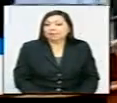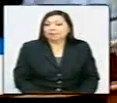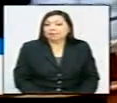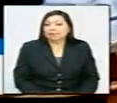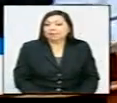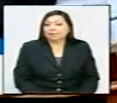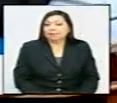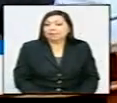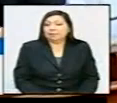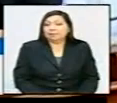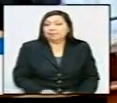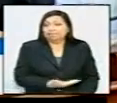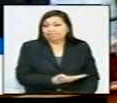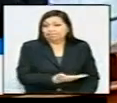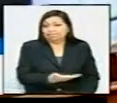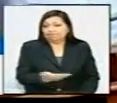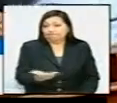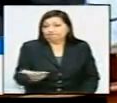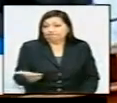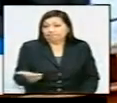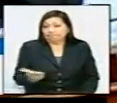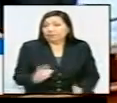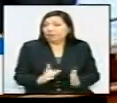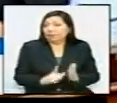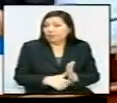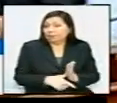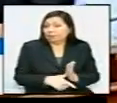Estimados colegas,